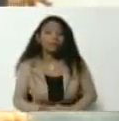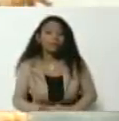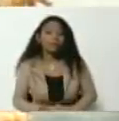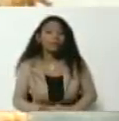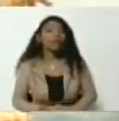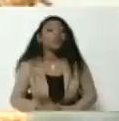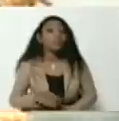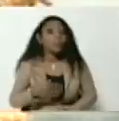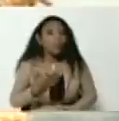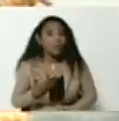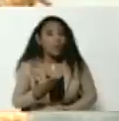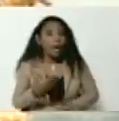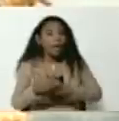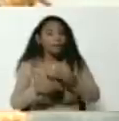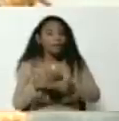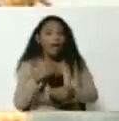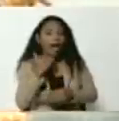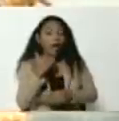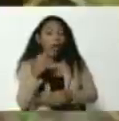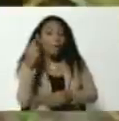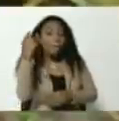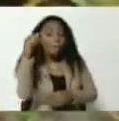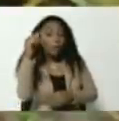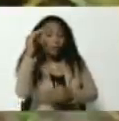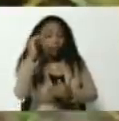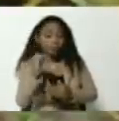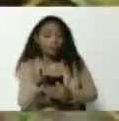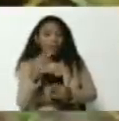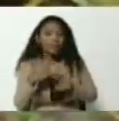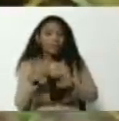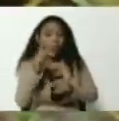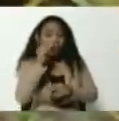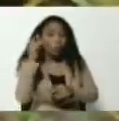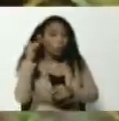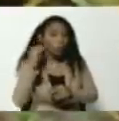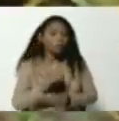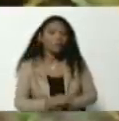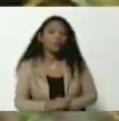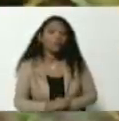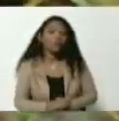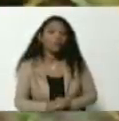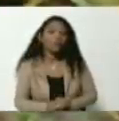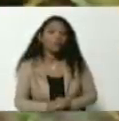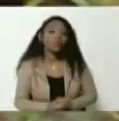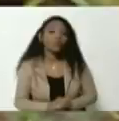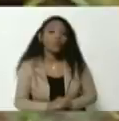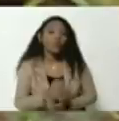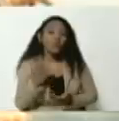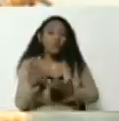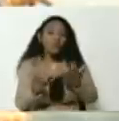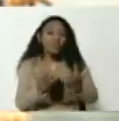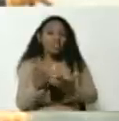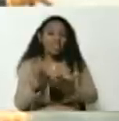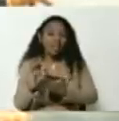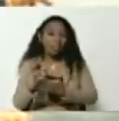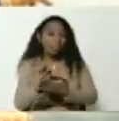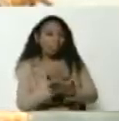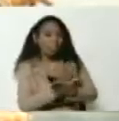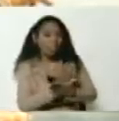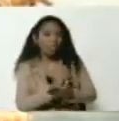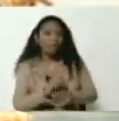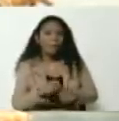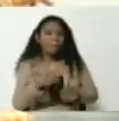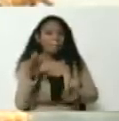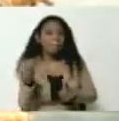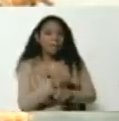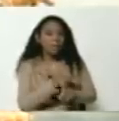podría considerarse algo menor, que no lo es, niñas y niños, cocina desmantelada,